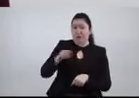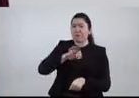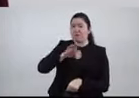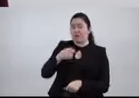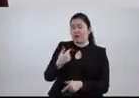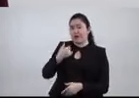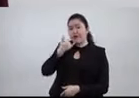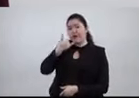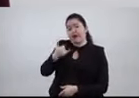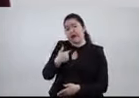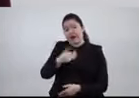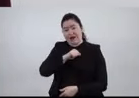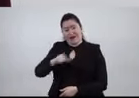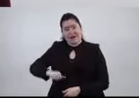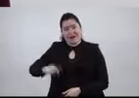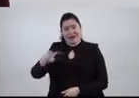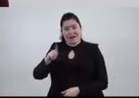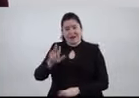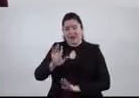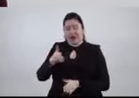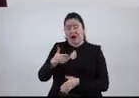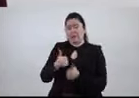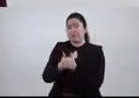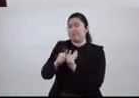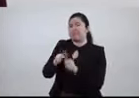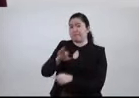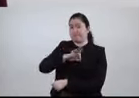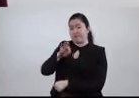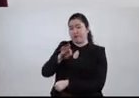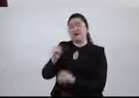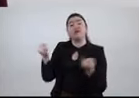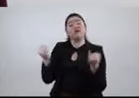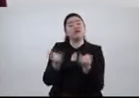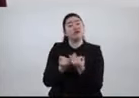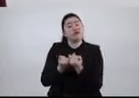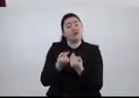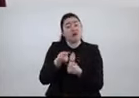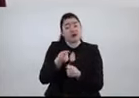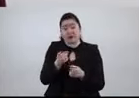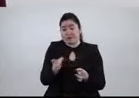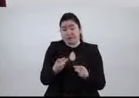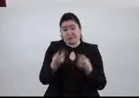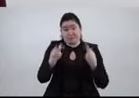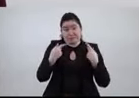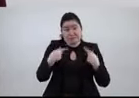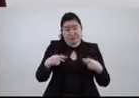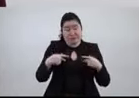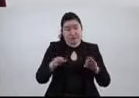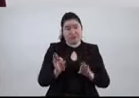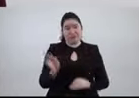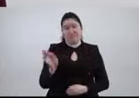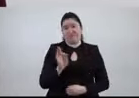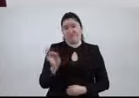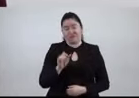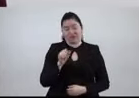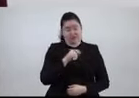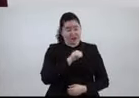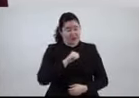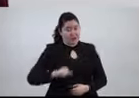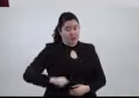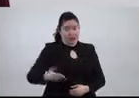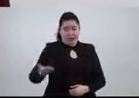como rezagados en sus alcaldías donde ya transcurrió el proceso. Y de igual manera, si fue una persona, tal vez es de las alcaldías